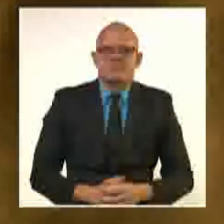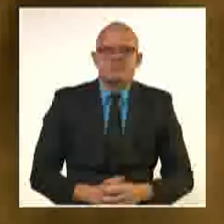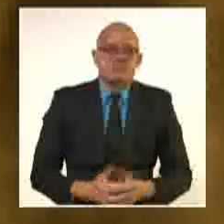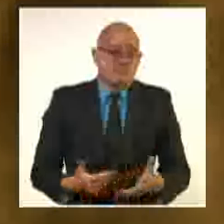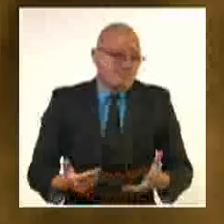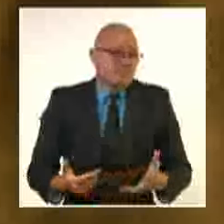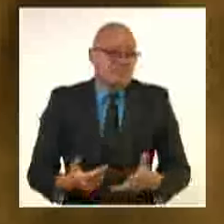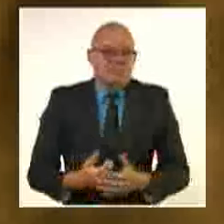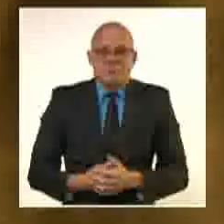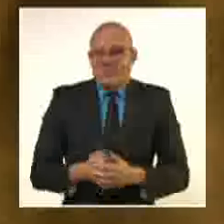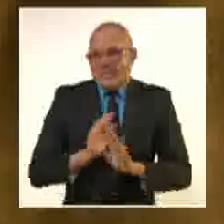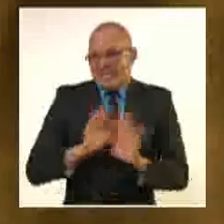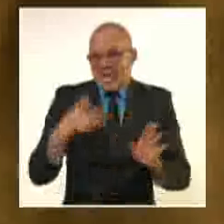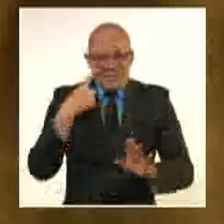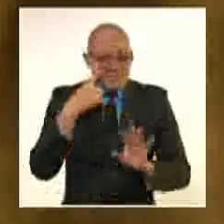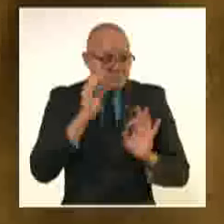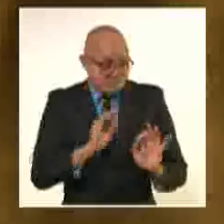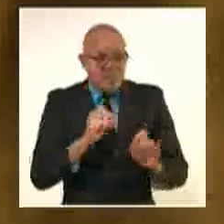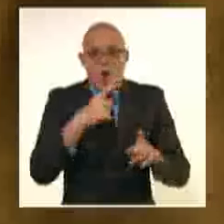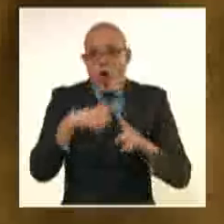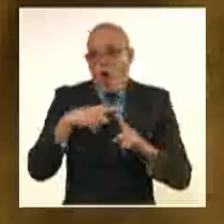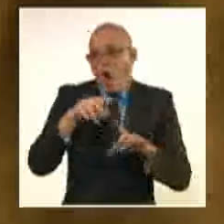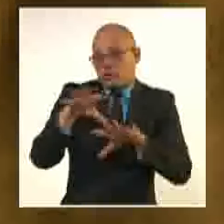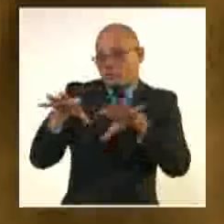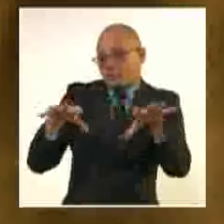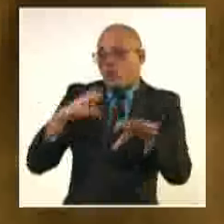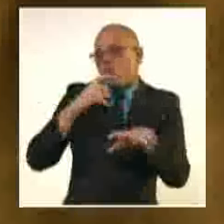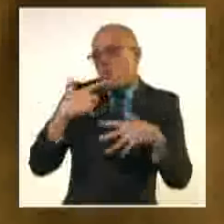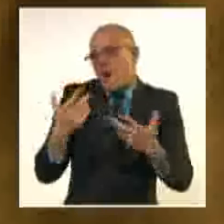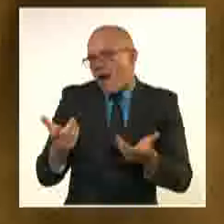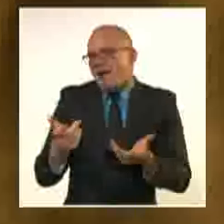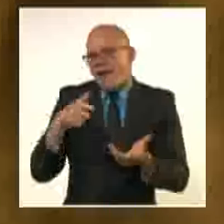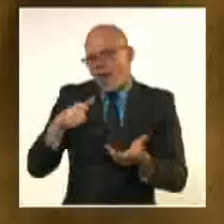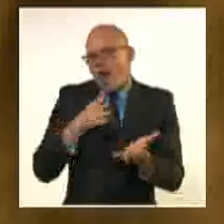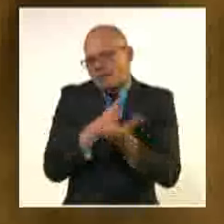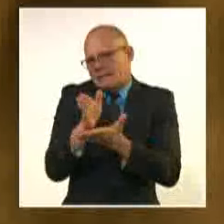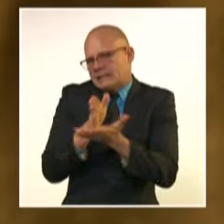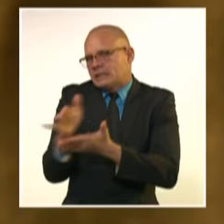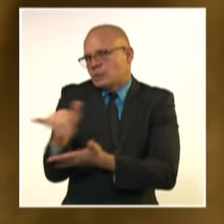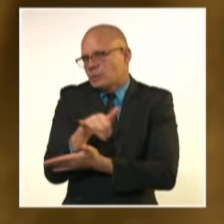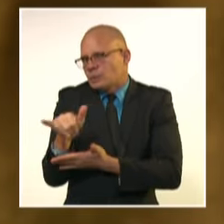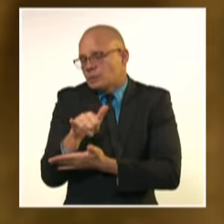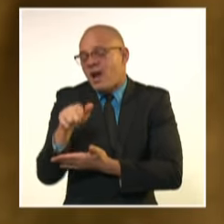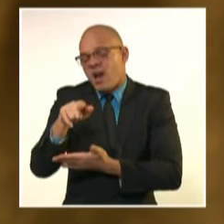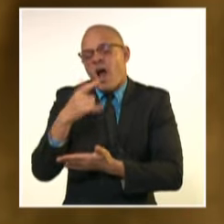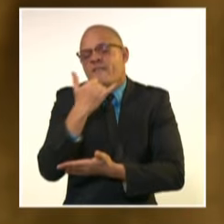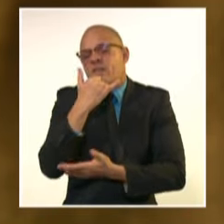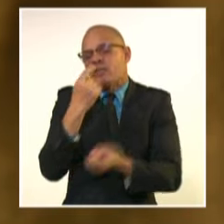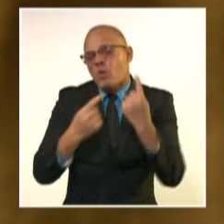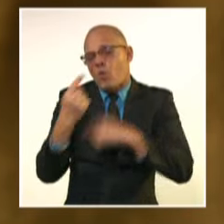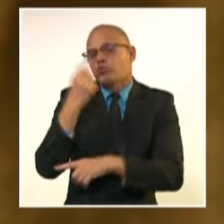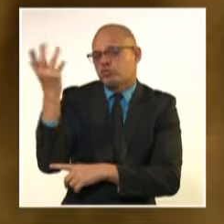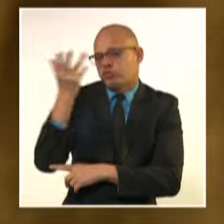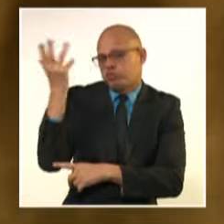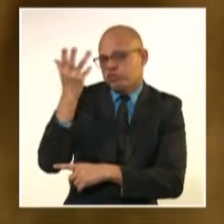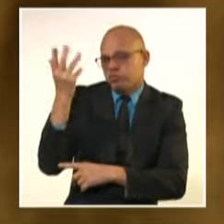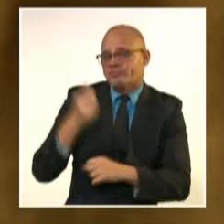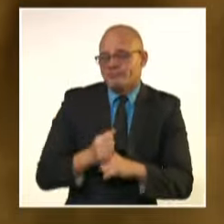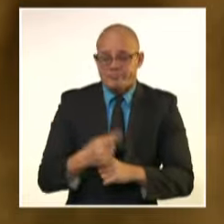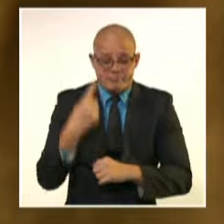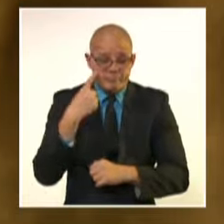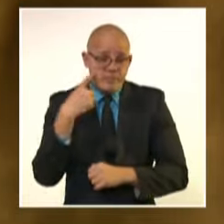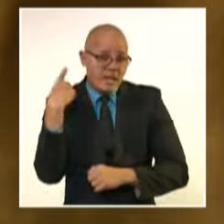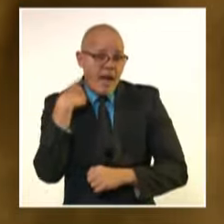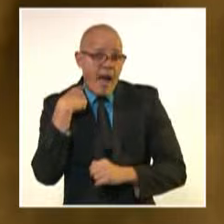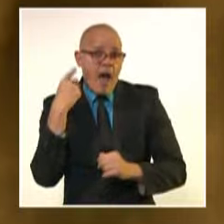Además de los arrecifes de coral, otros escenarios naturales están marcados por la variabilidad climática. Por ejemplo, durante 2025,